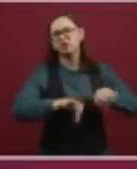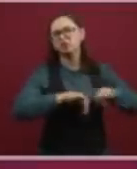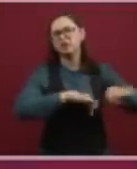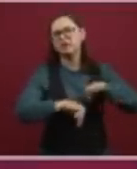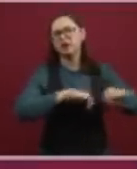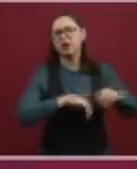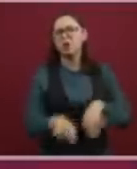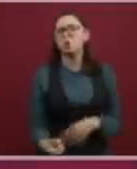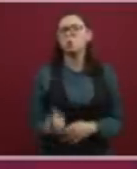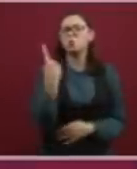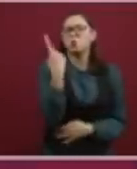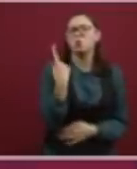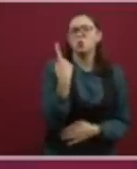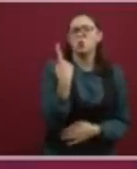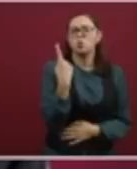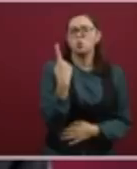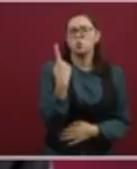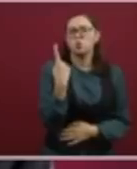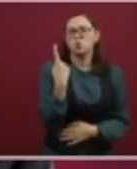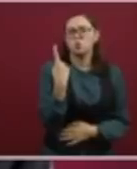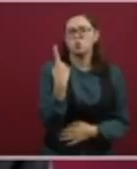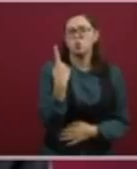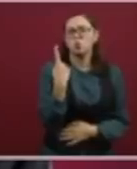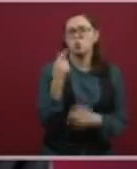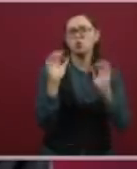inscrito en el Seguro Social.